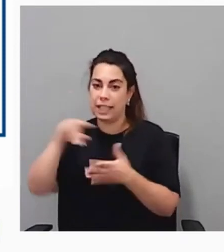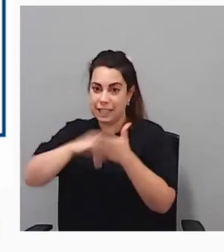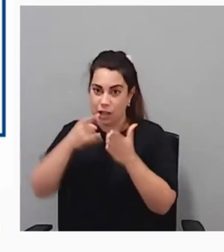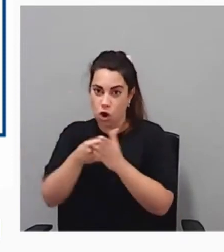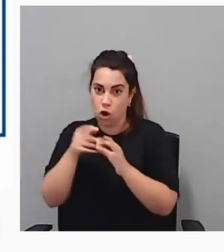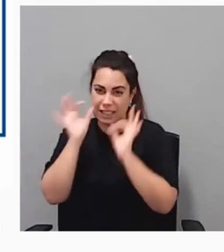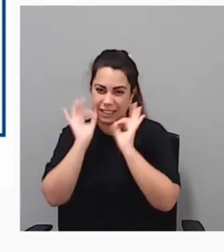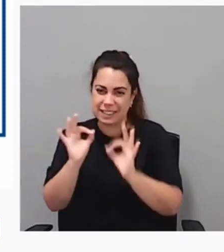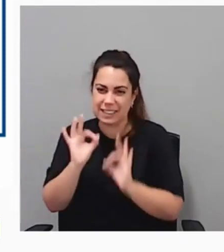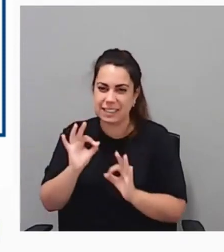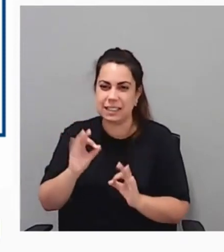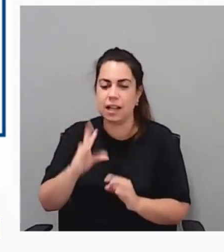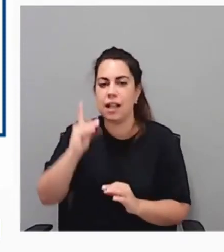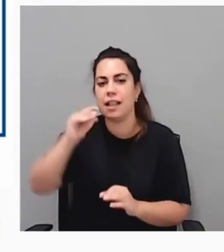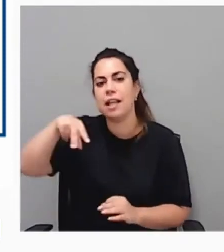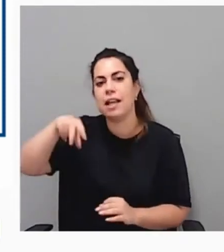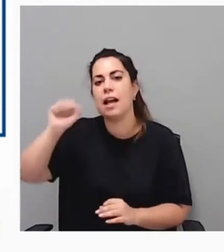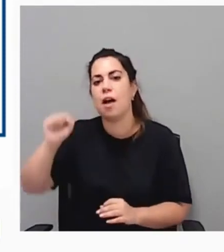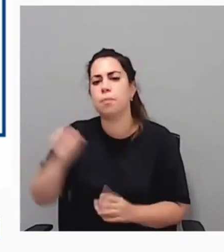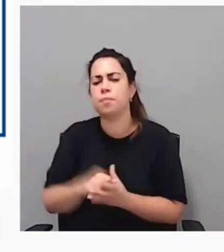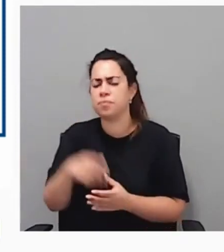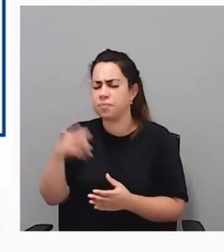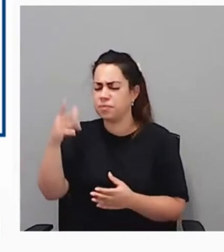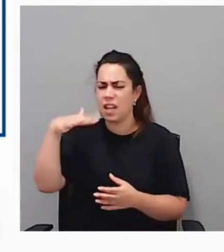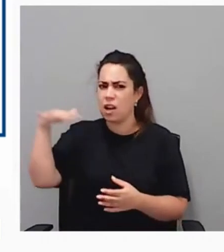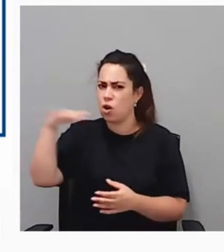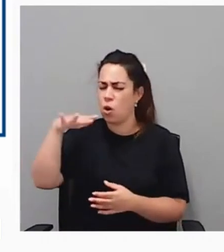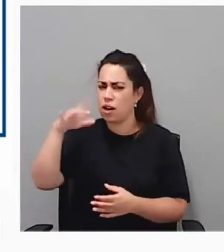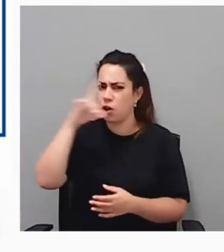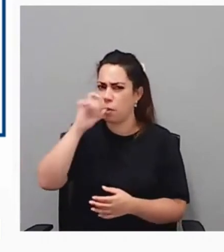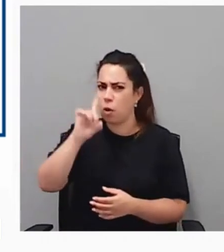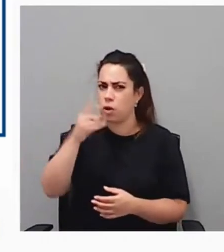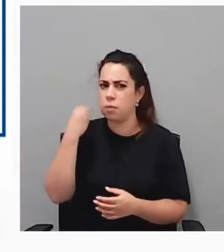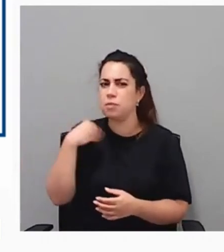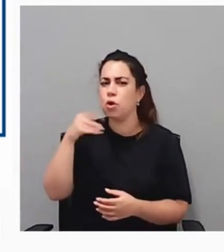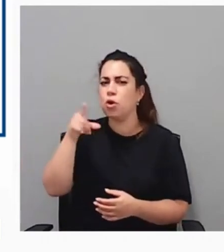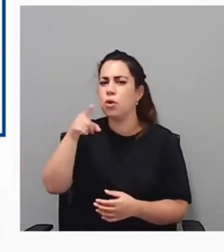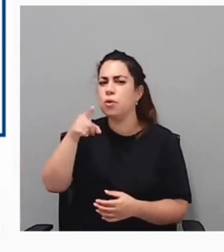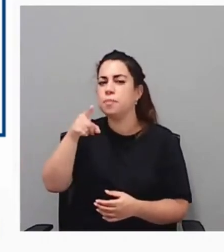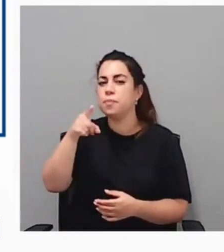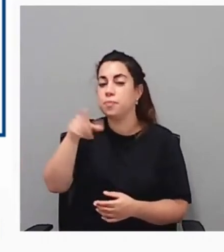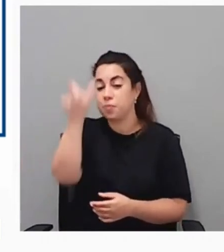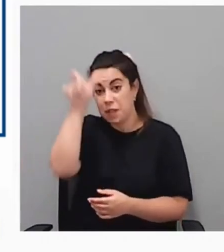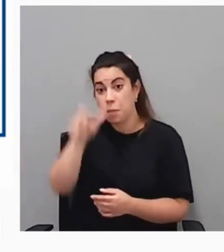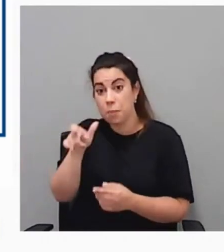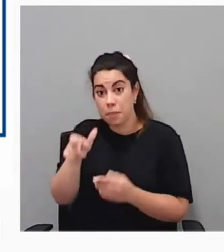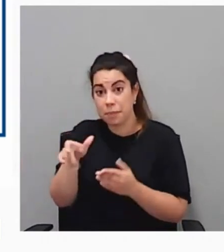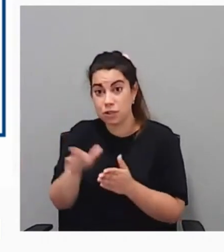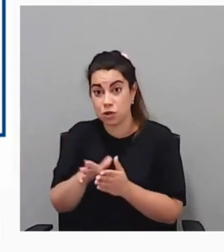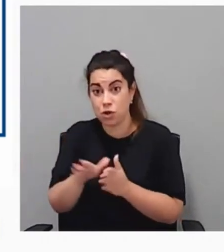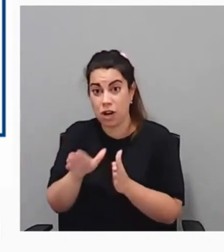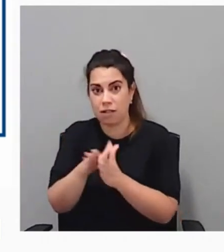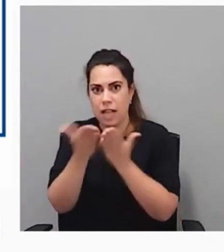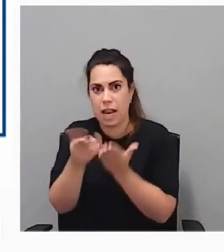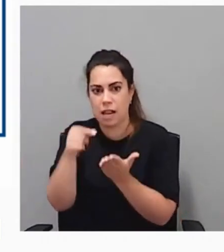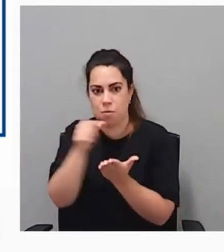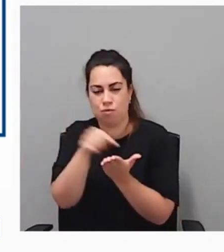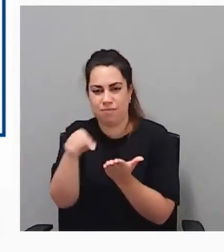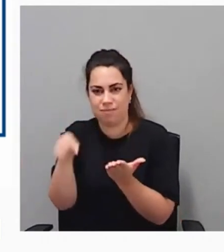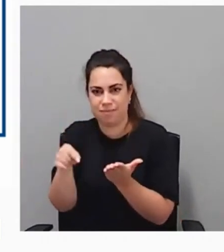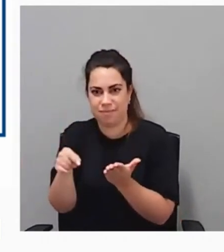en Harvard o MIT, no me acuerdo dónde estaba, Eric Dressler, escribe este libro, que los más mayores, como yo de